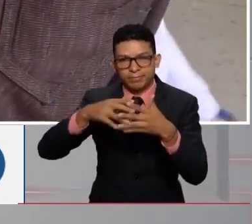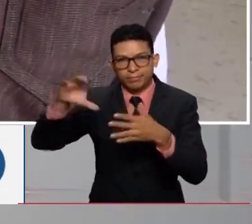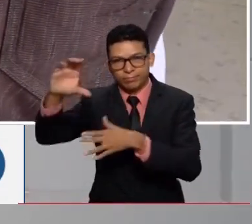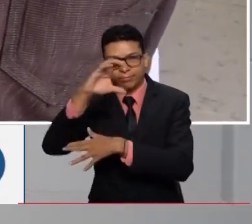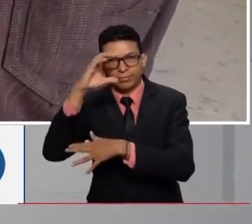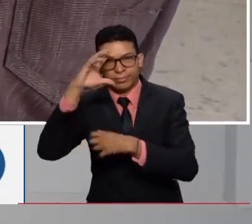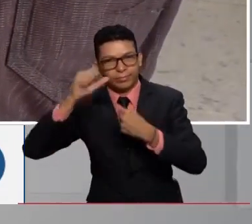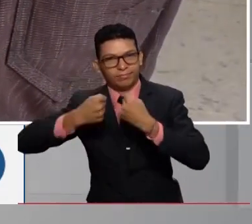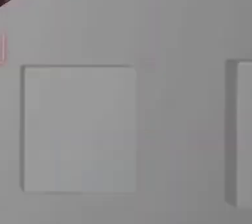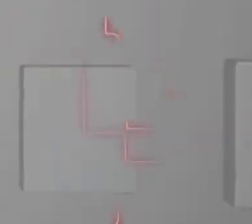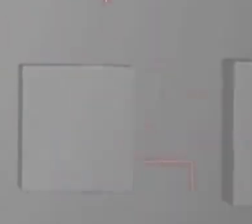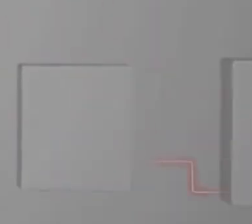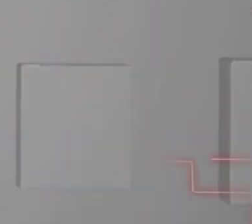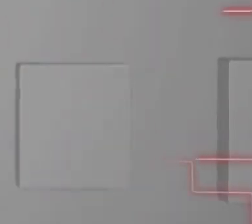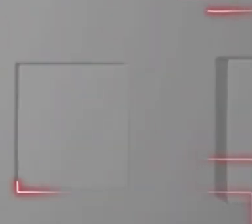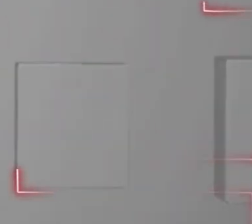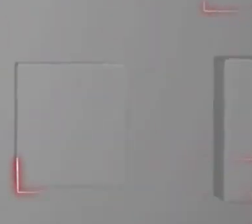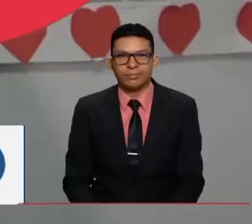Colombia.